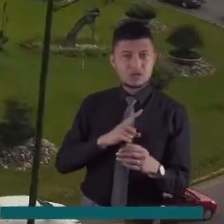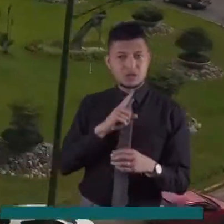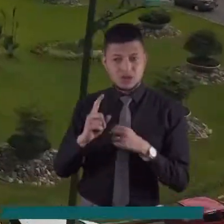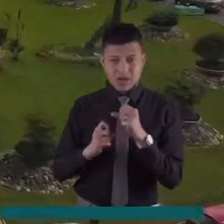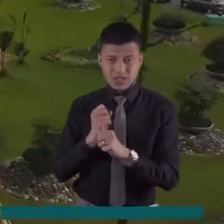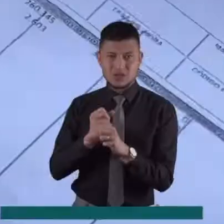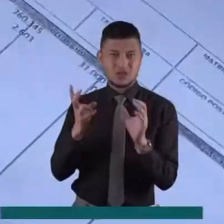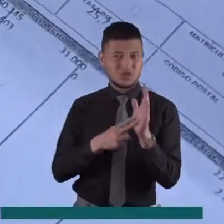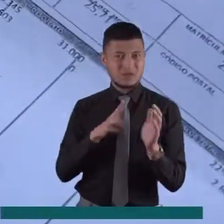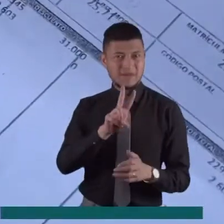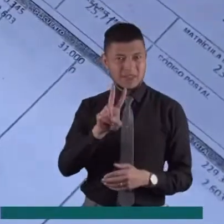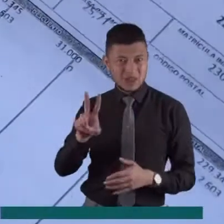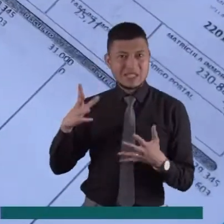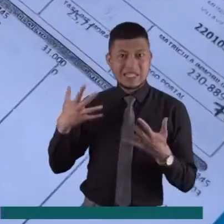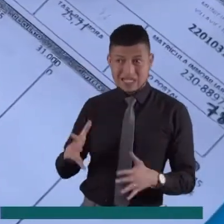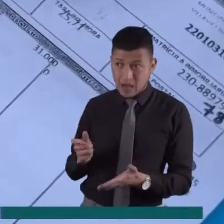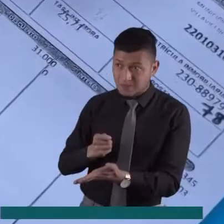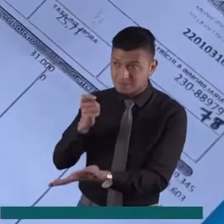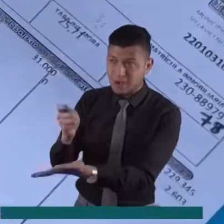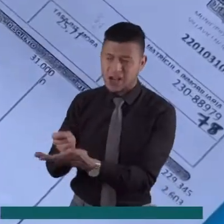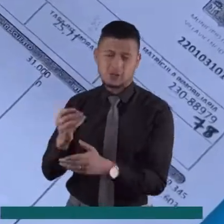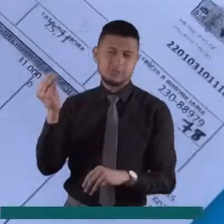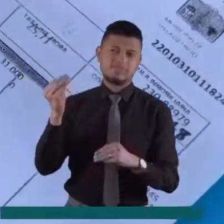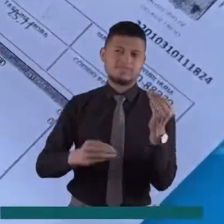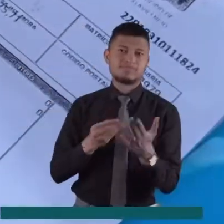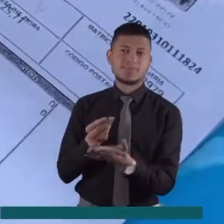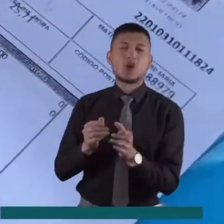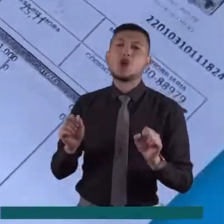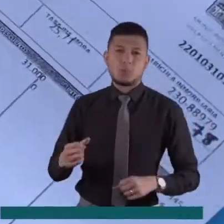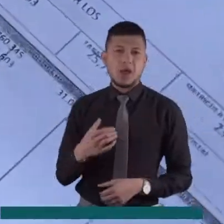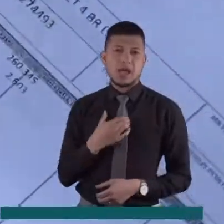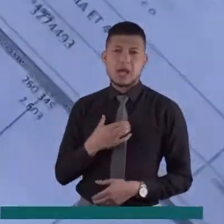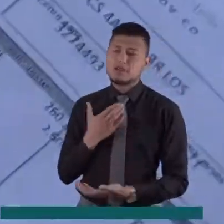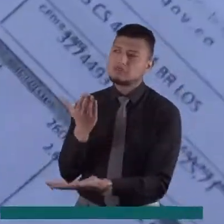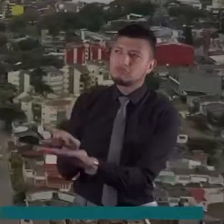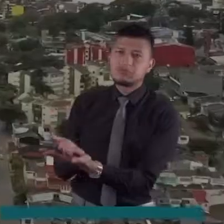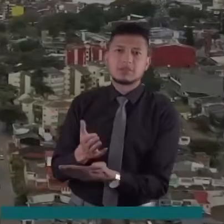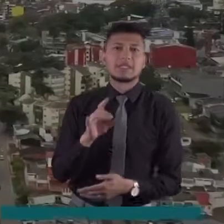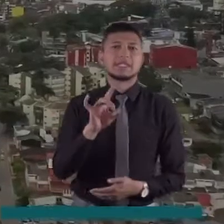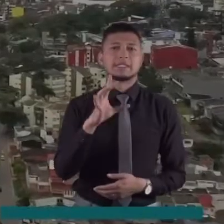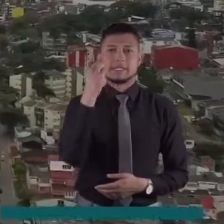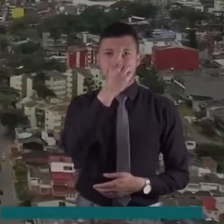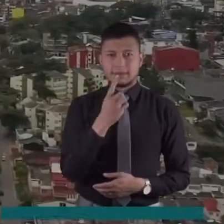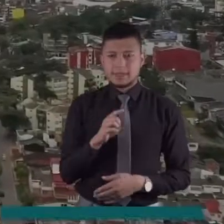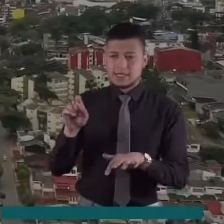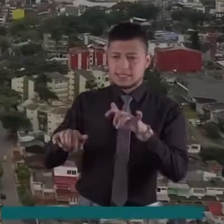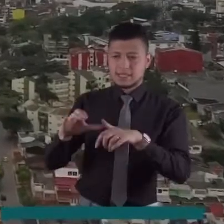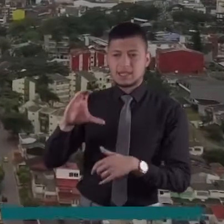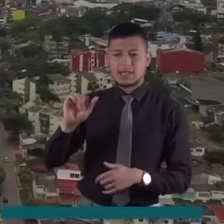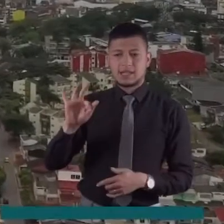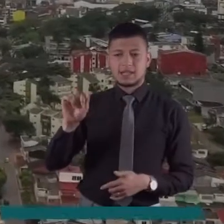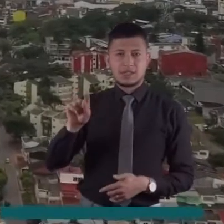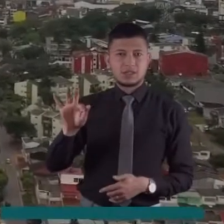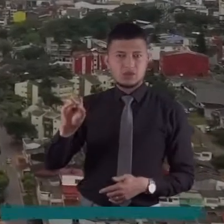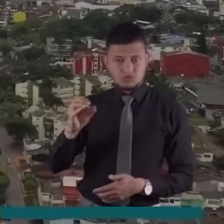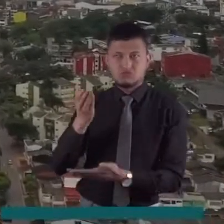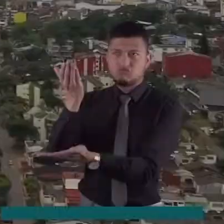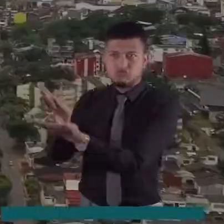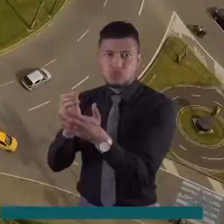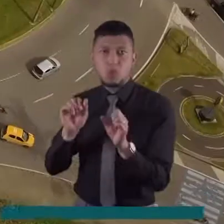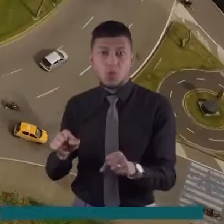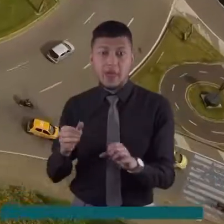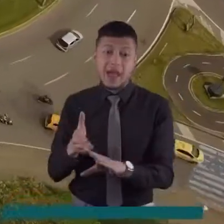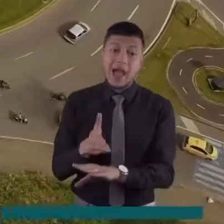vigencia 2022, pero quedaron inconformes, podrán hacer la reclamación a partir del 15 de septiembre ante la Secretaría de Catastro, y si lo hacen